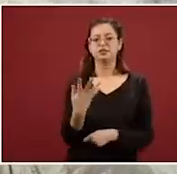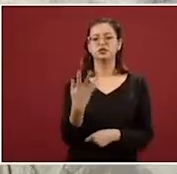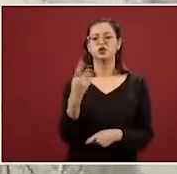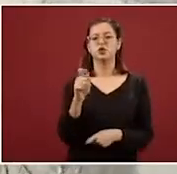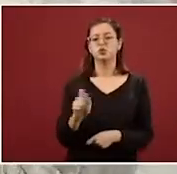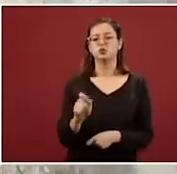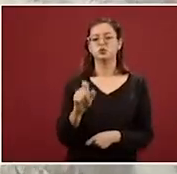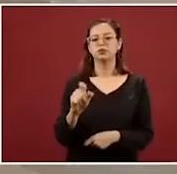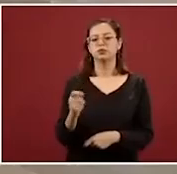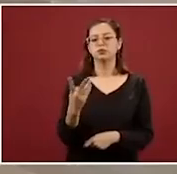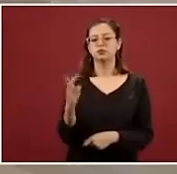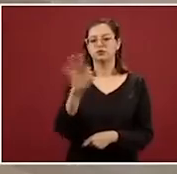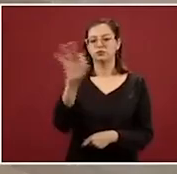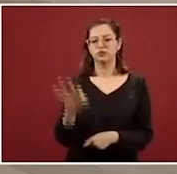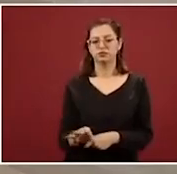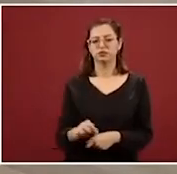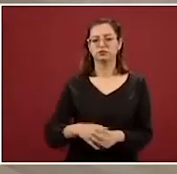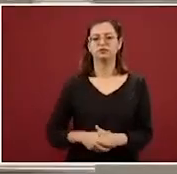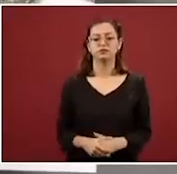5.24%.